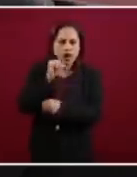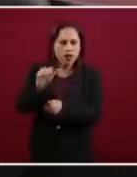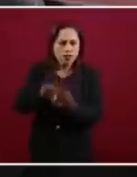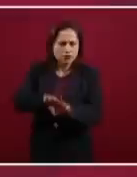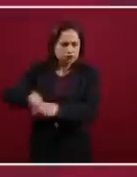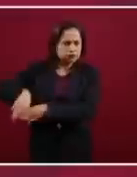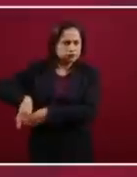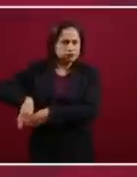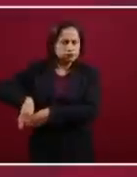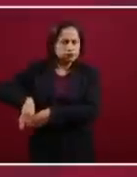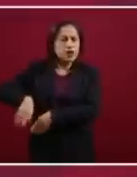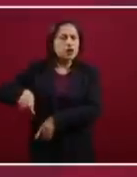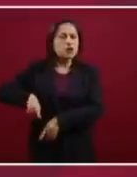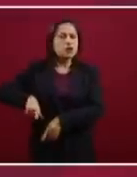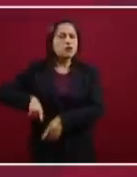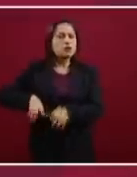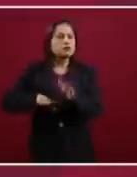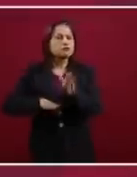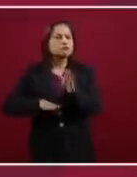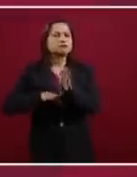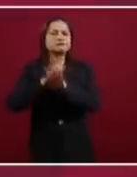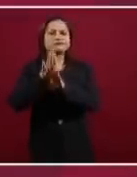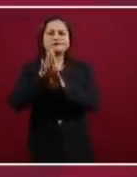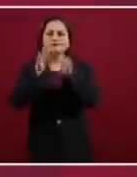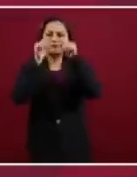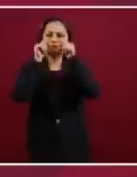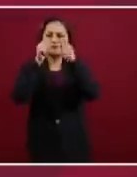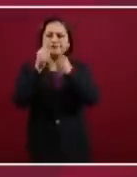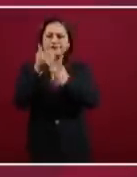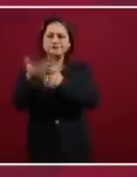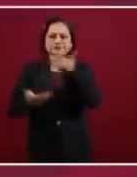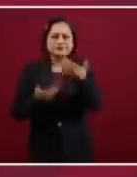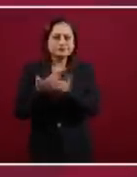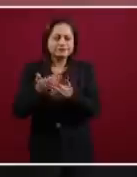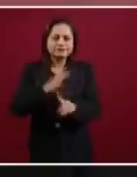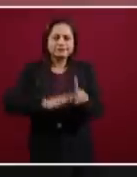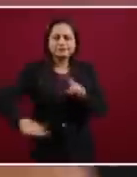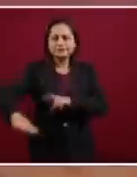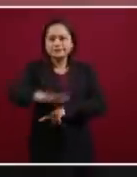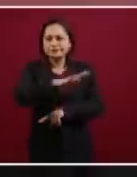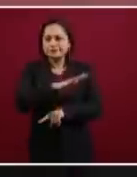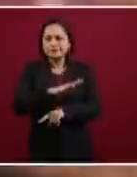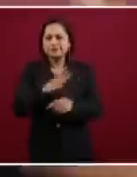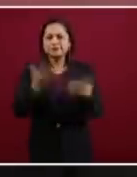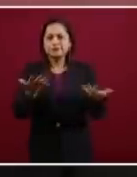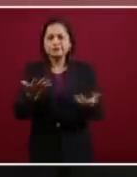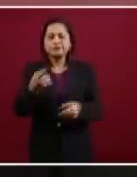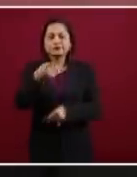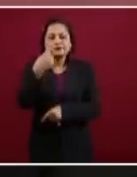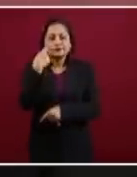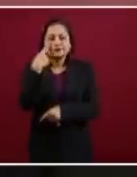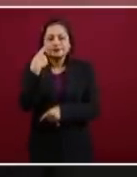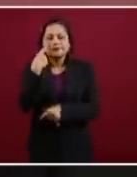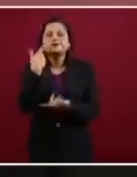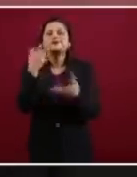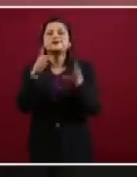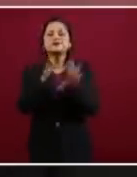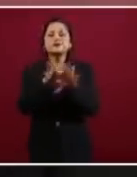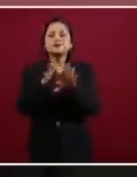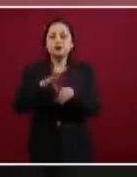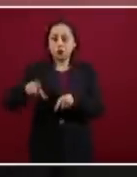entonces sale adelante porque imagínense lo que es el estado mexicano